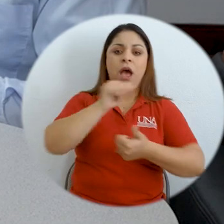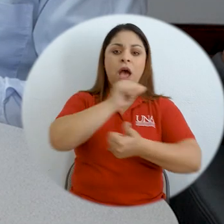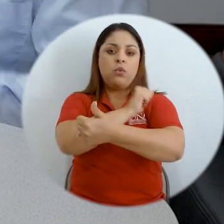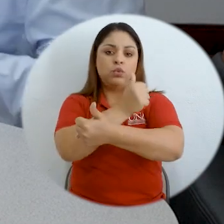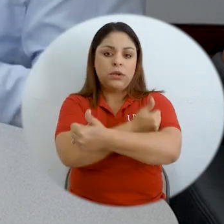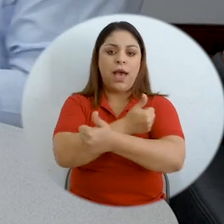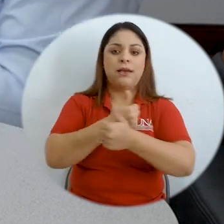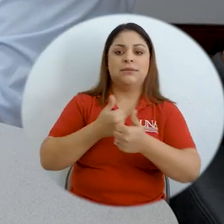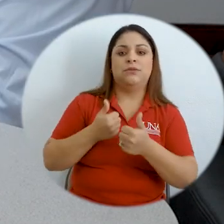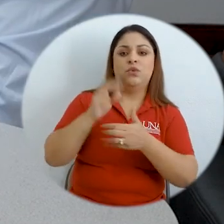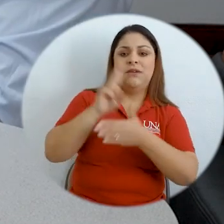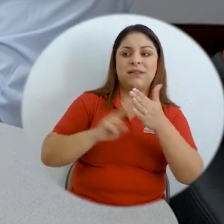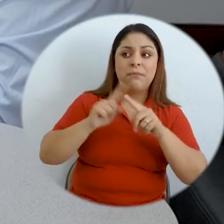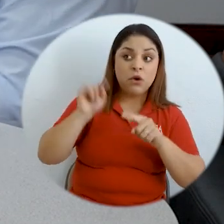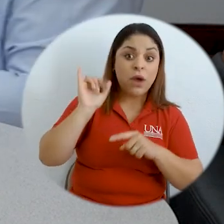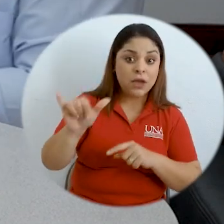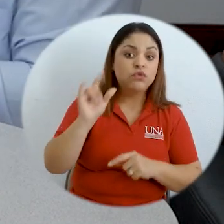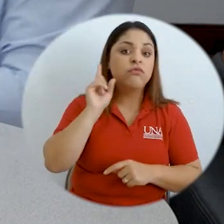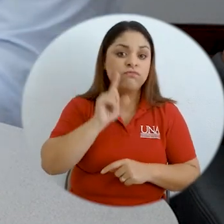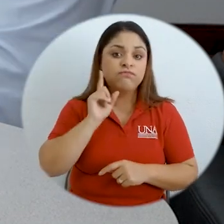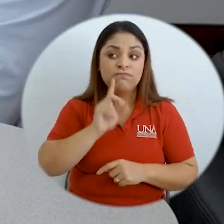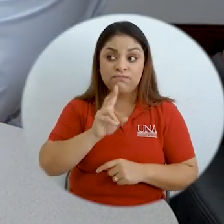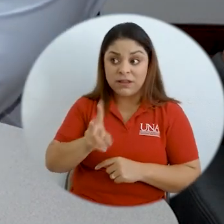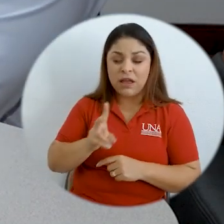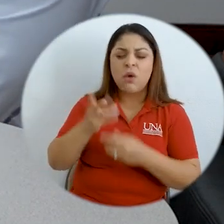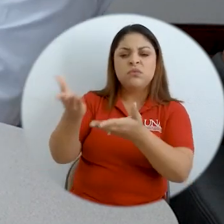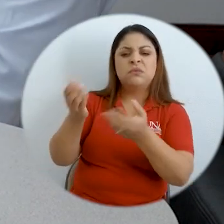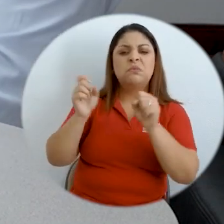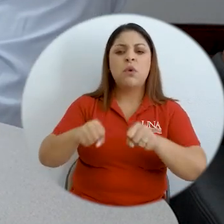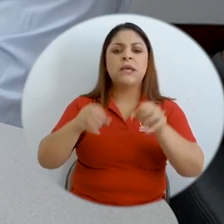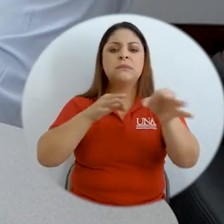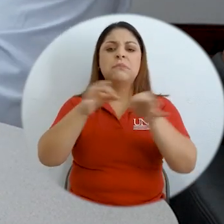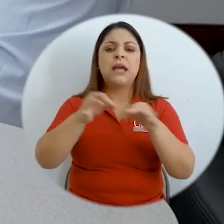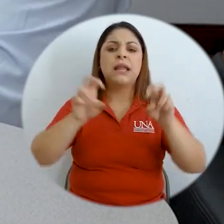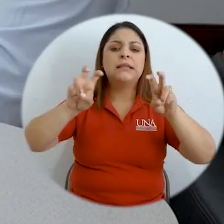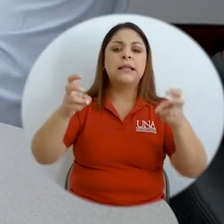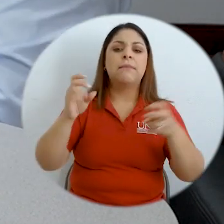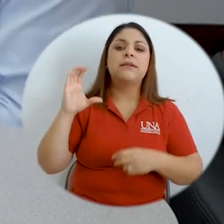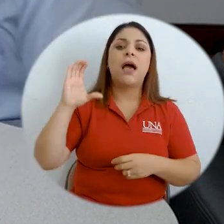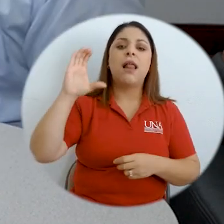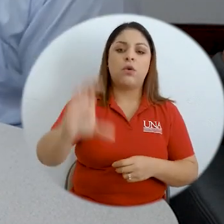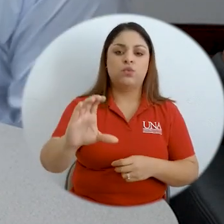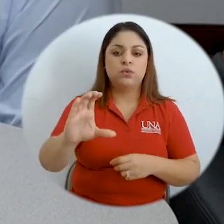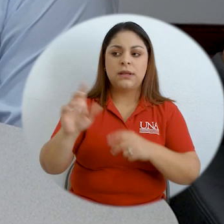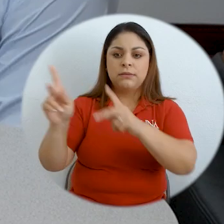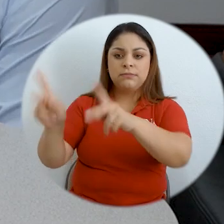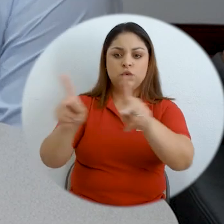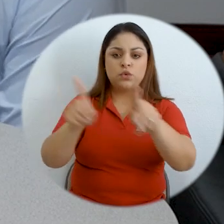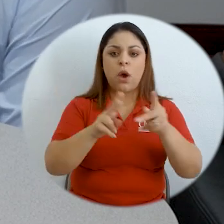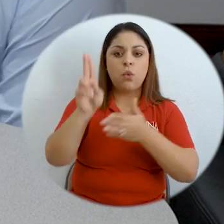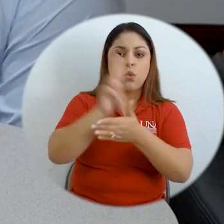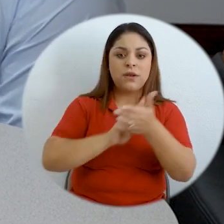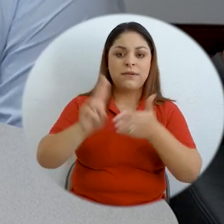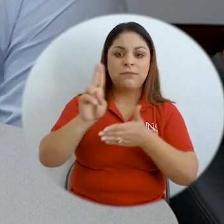universidades. Pero eso es una falacia, don Francisco. ¿Cuál es la realidad con el tema de los salarios? Expliquémosle y argumentémosle a la gente directamente ese tema.